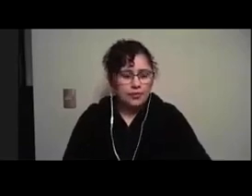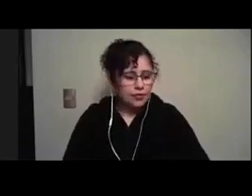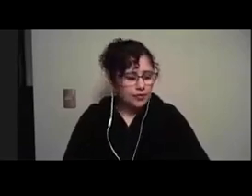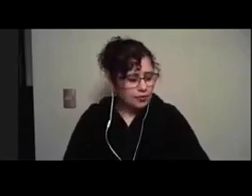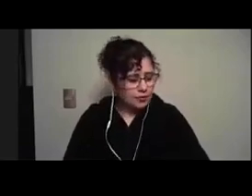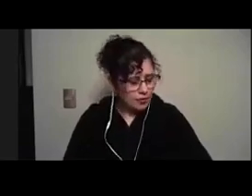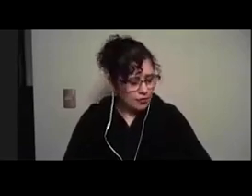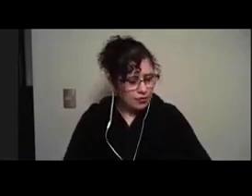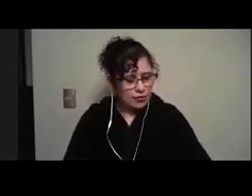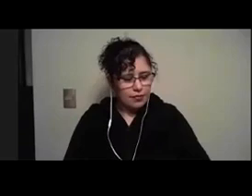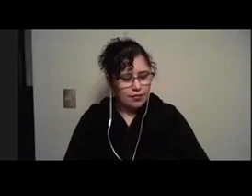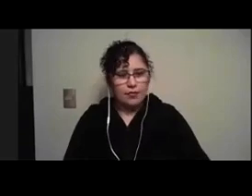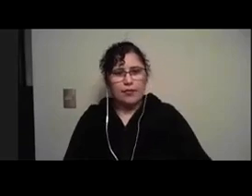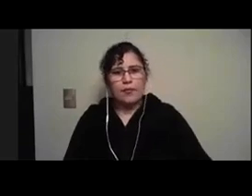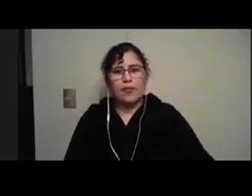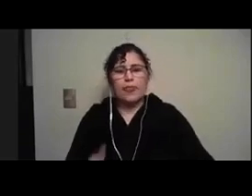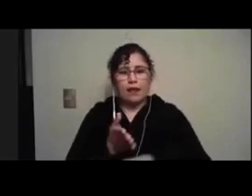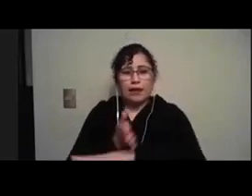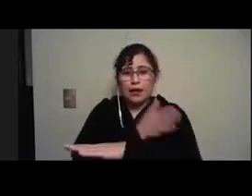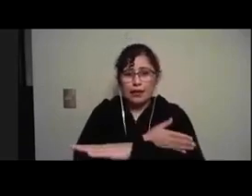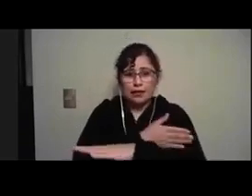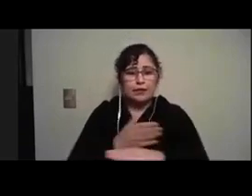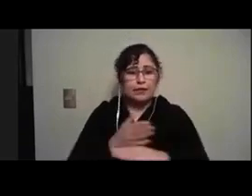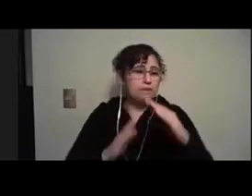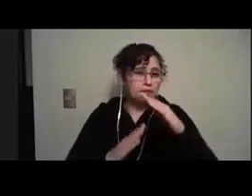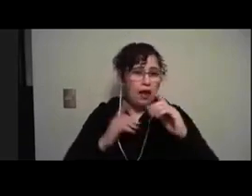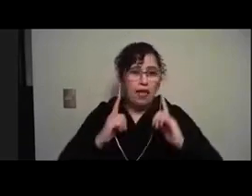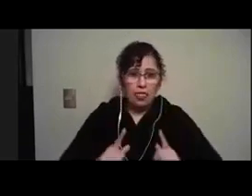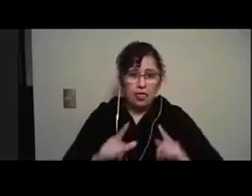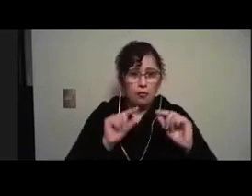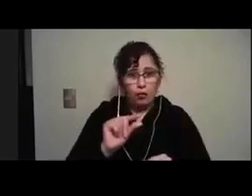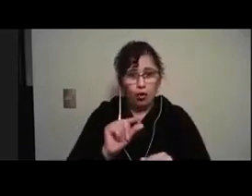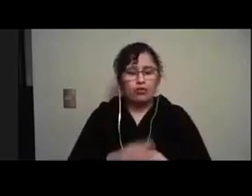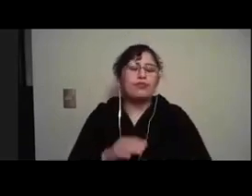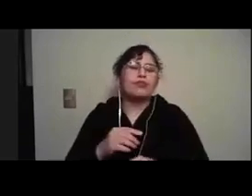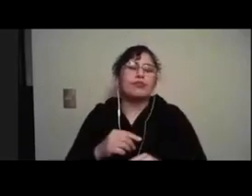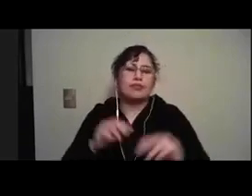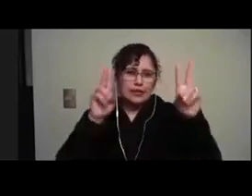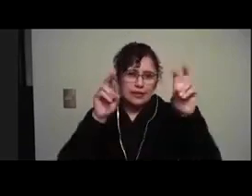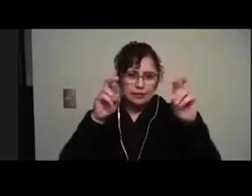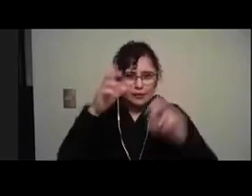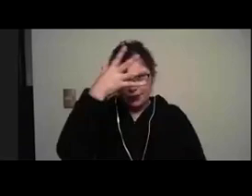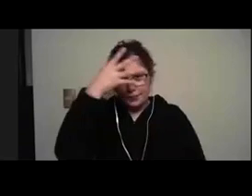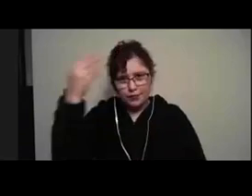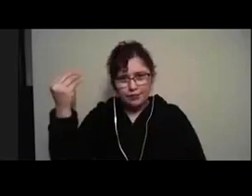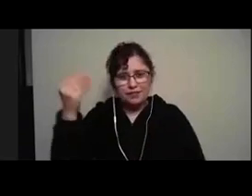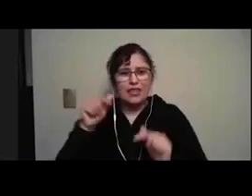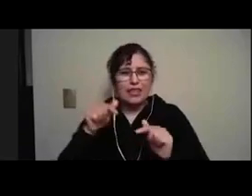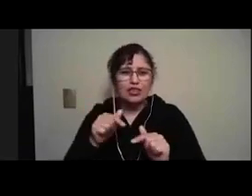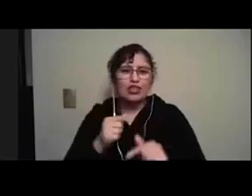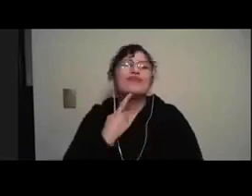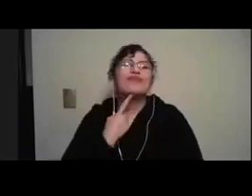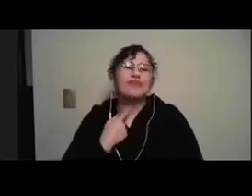ahí sí. Uh, donde vamos a hablar de, tal como les dije antes del break, de demencia, ya un capítulo